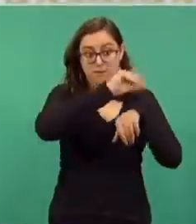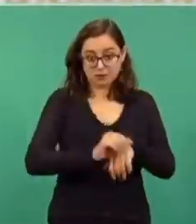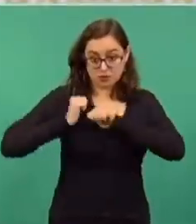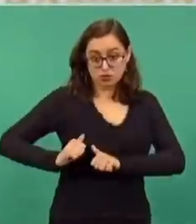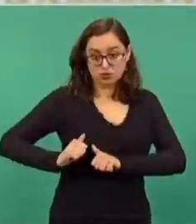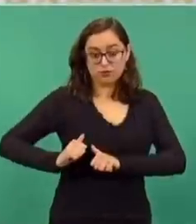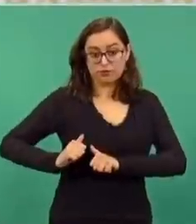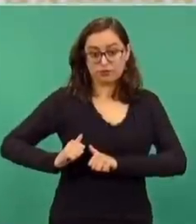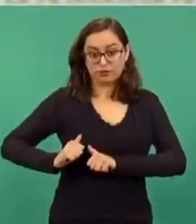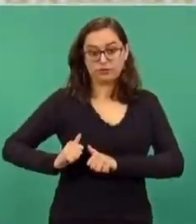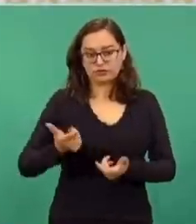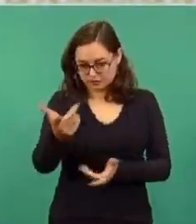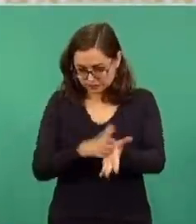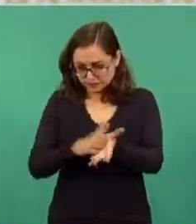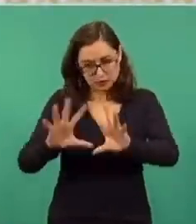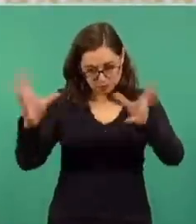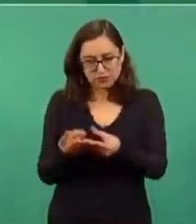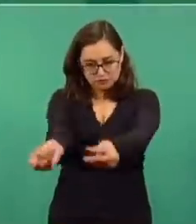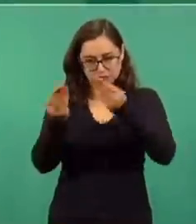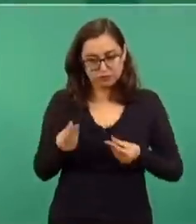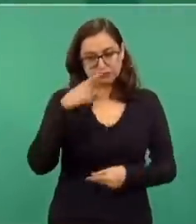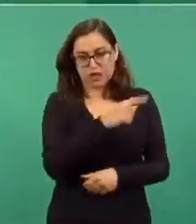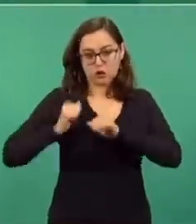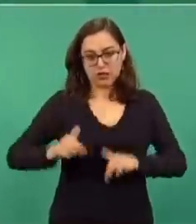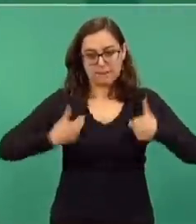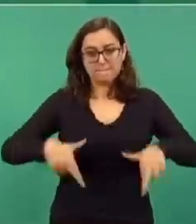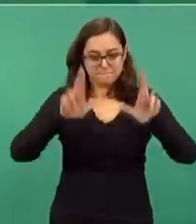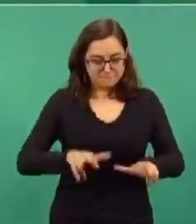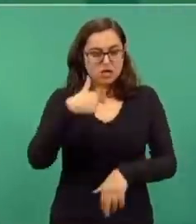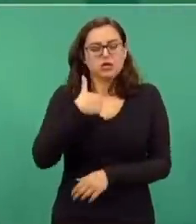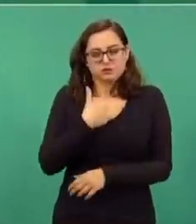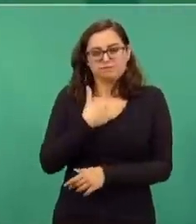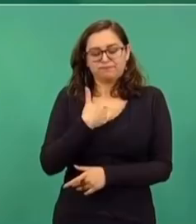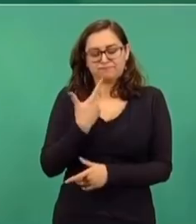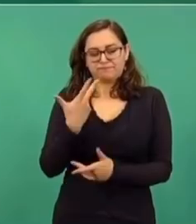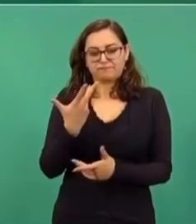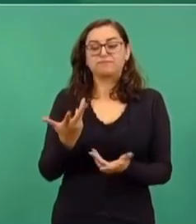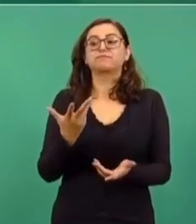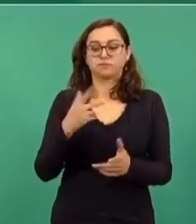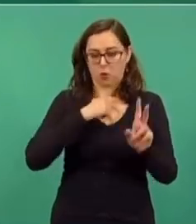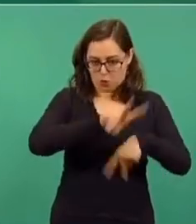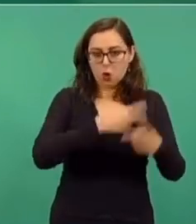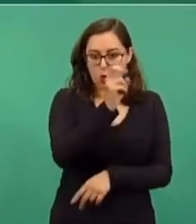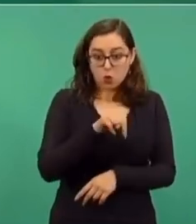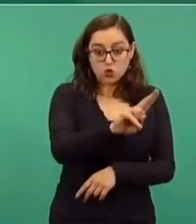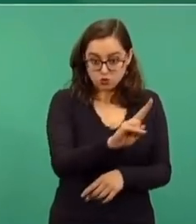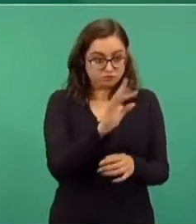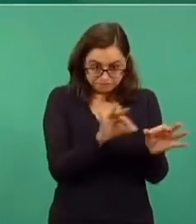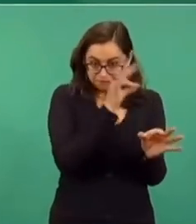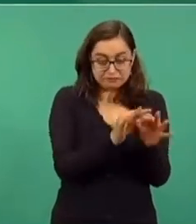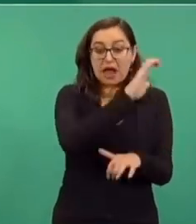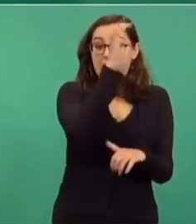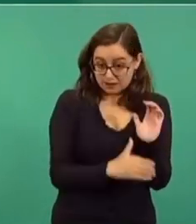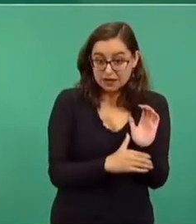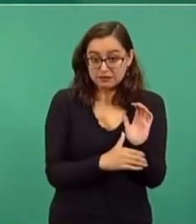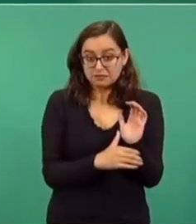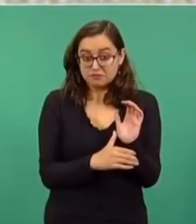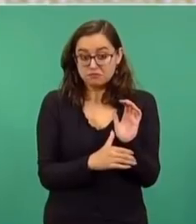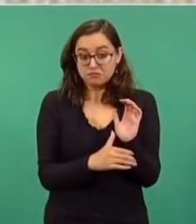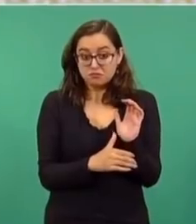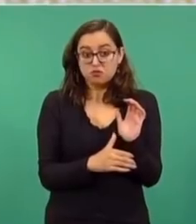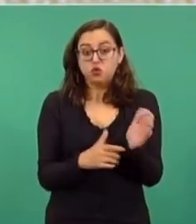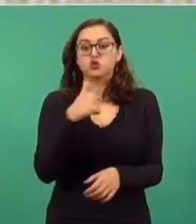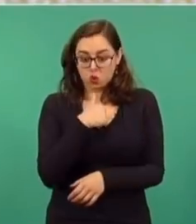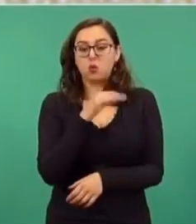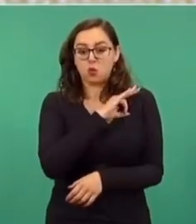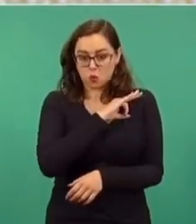entregas todos sus escritos, y les ofrezco que estando ahí, terminando de hablar,